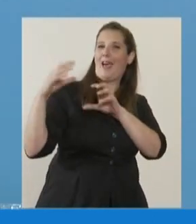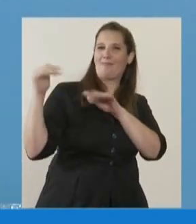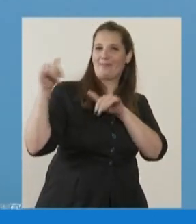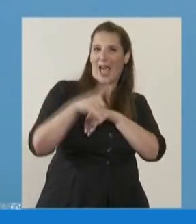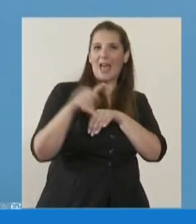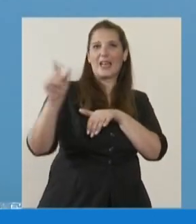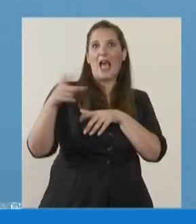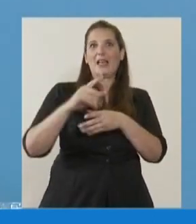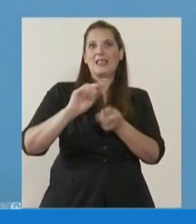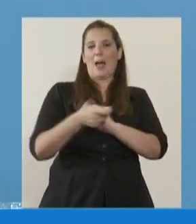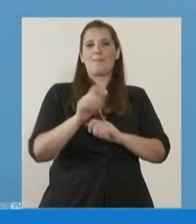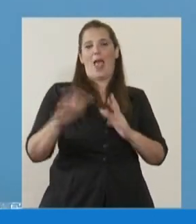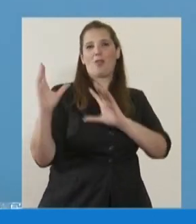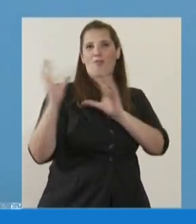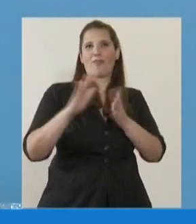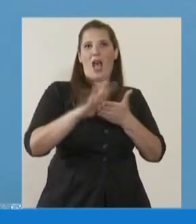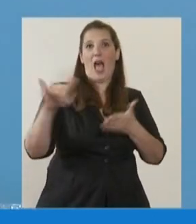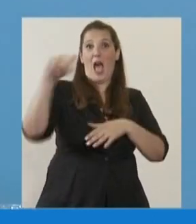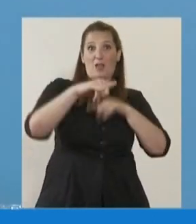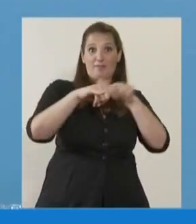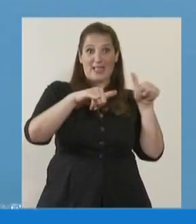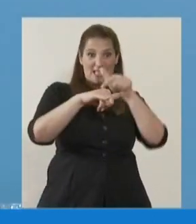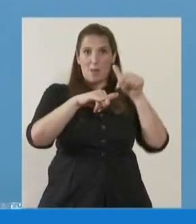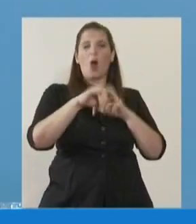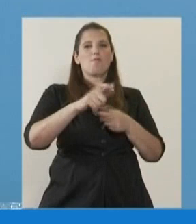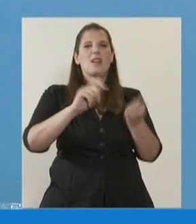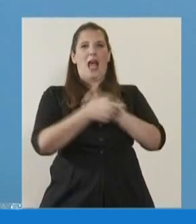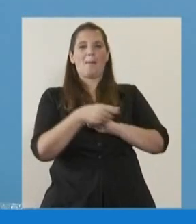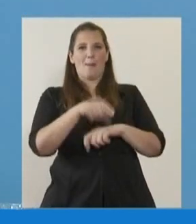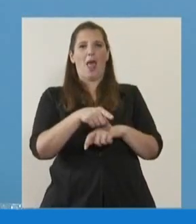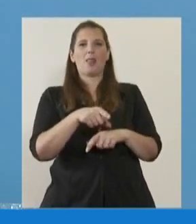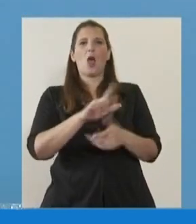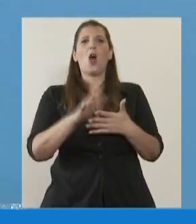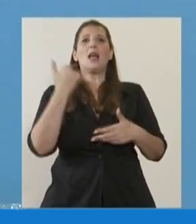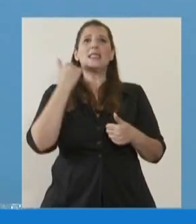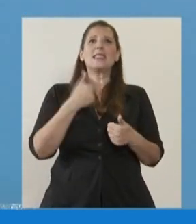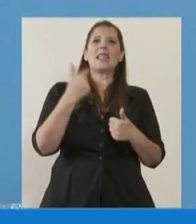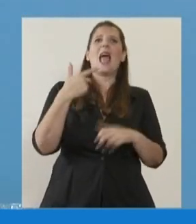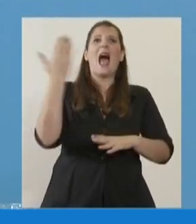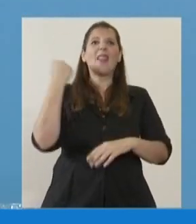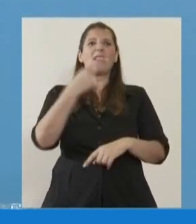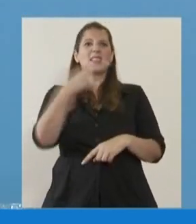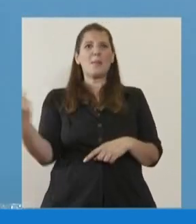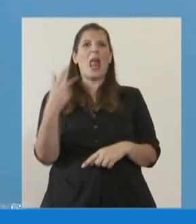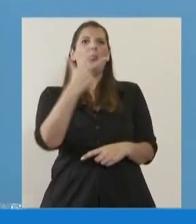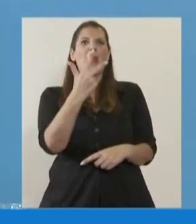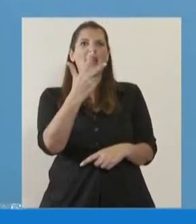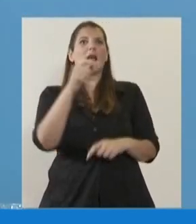Embraer 190, lo estamos cambiando. En 3 de las 14 frecuencias semanales se va a operar con